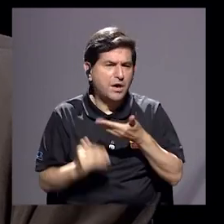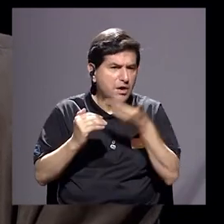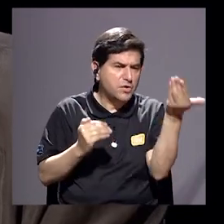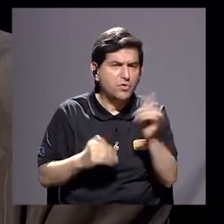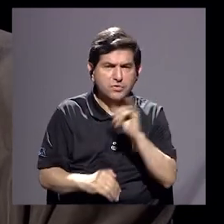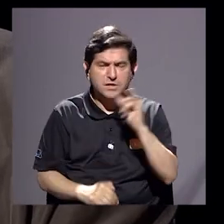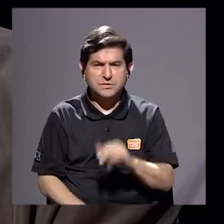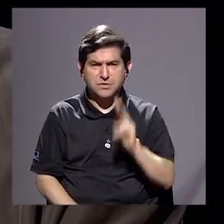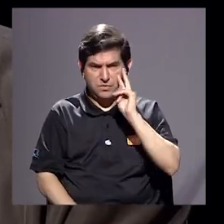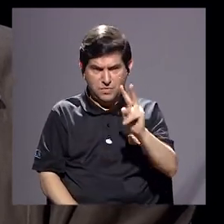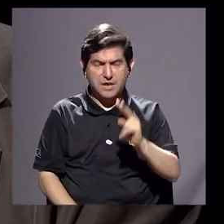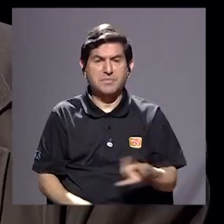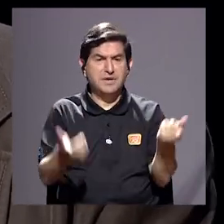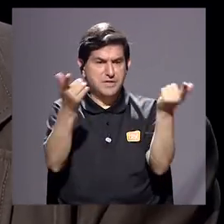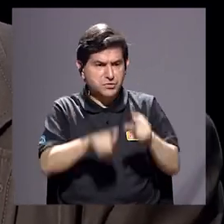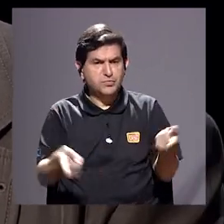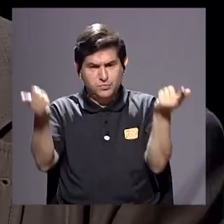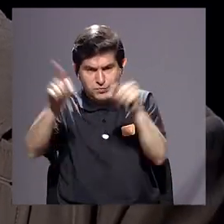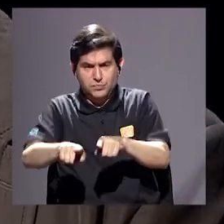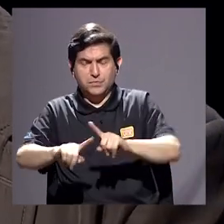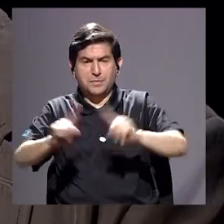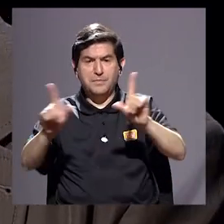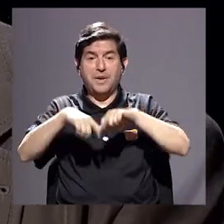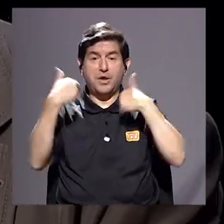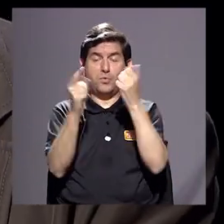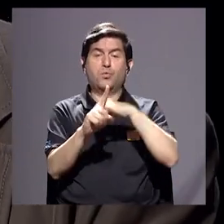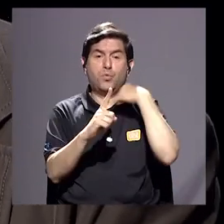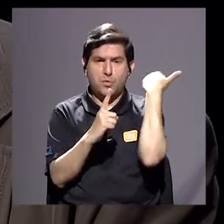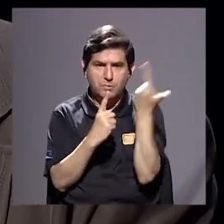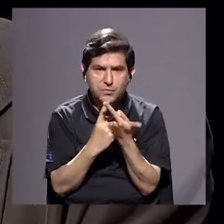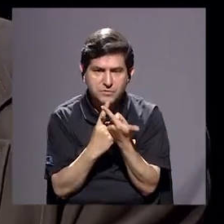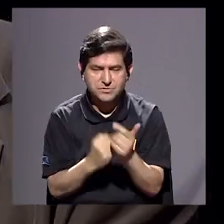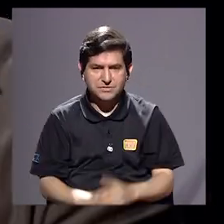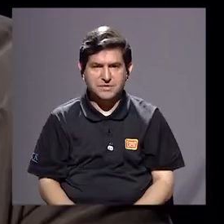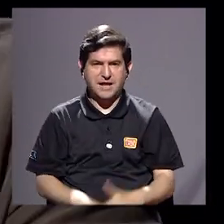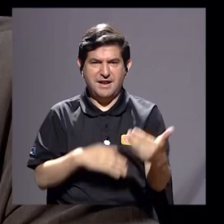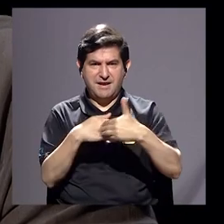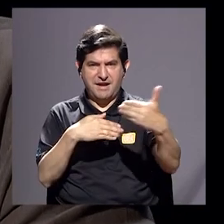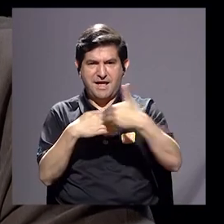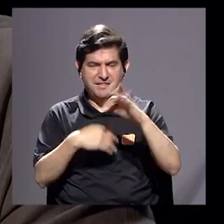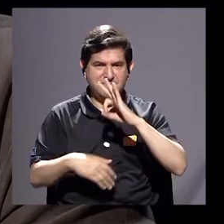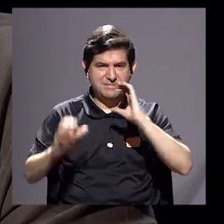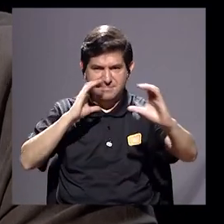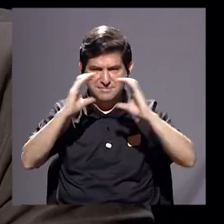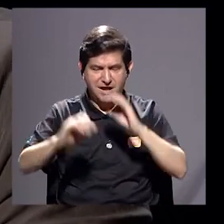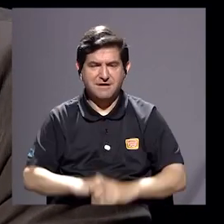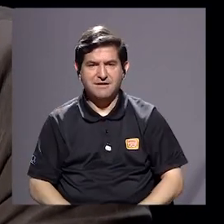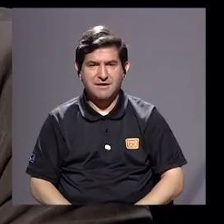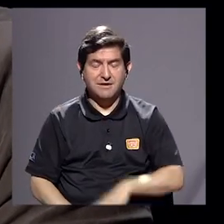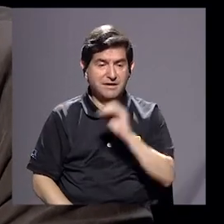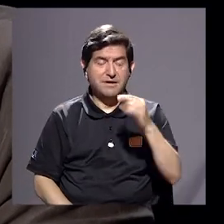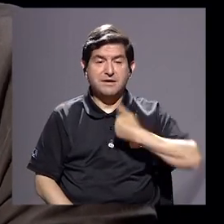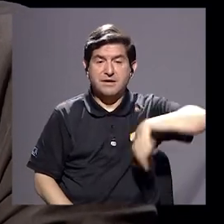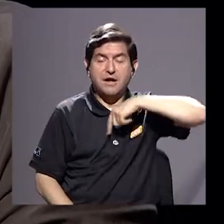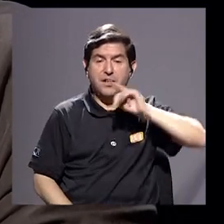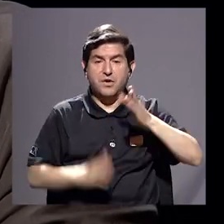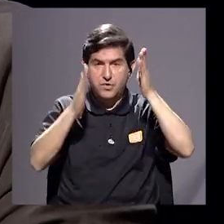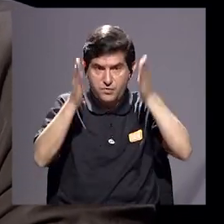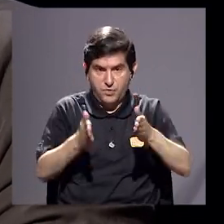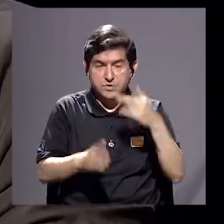puntualmente vistos que están ocurriendo pero es grupos sociales de la sociedad que atacan en medios de comunicación y haya colega nuestros